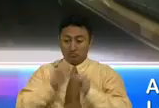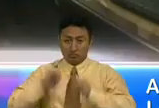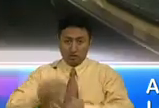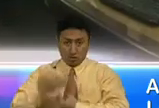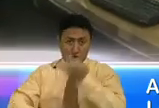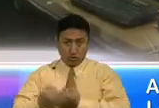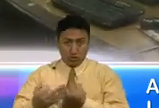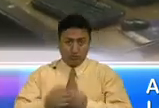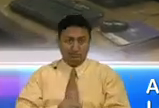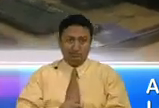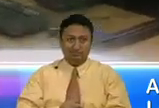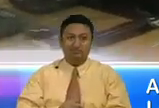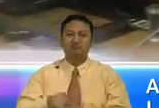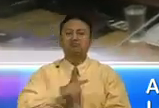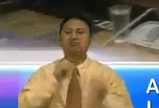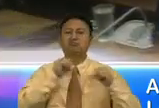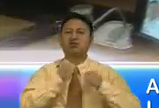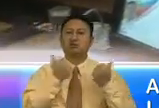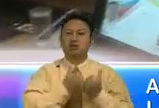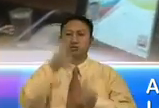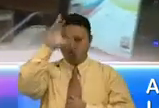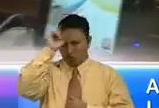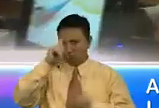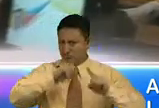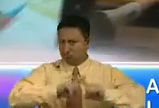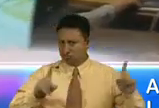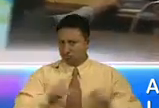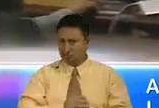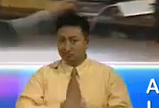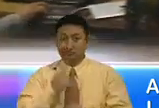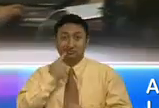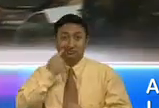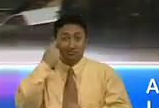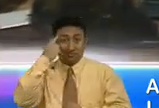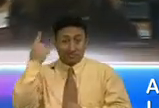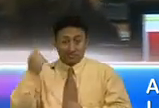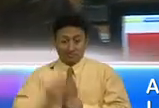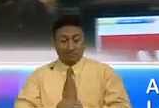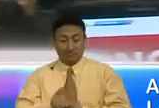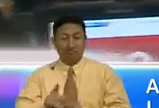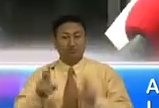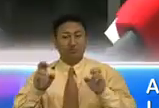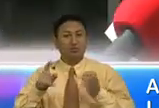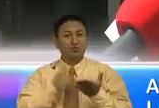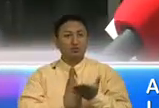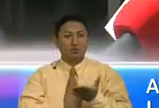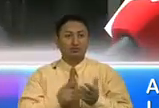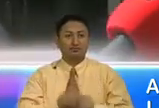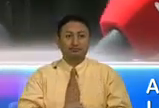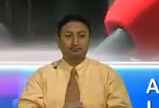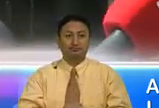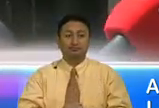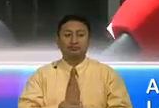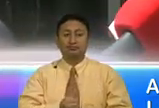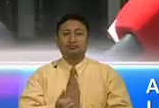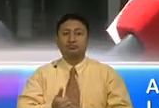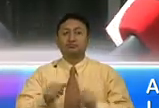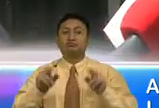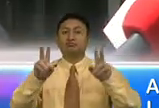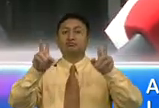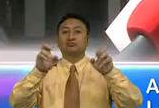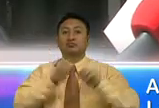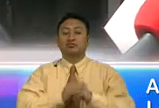En la legislatura hay criterios divididos. El correísmo afirma que este tema deberá debatirse. El tema es que la señora